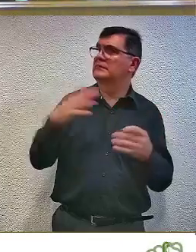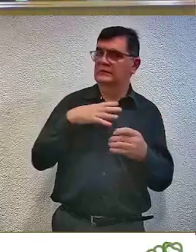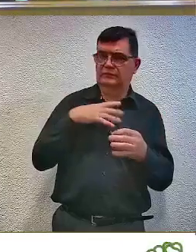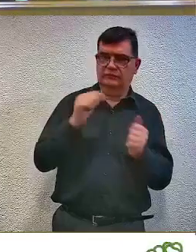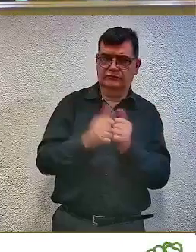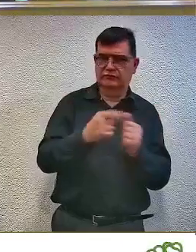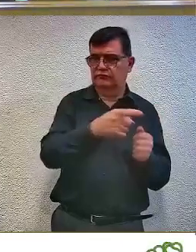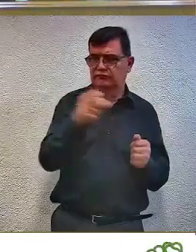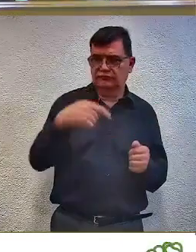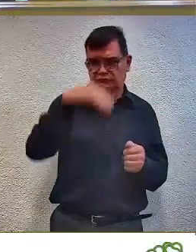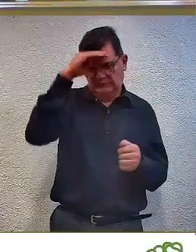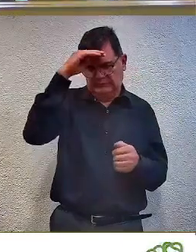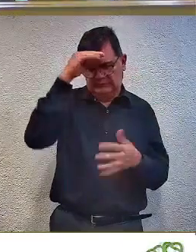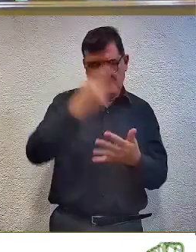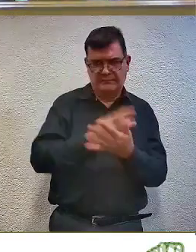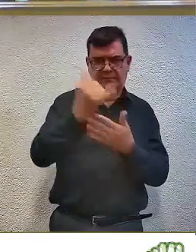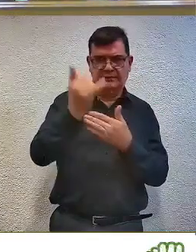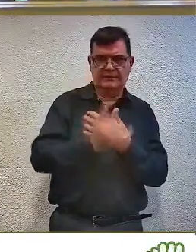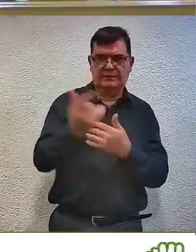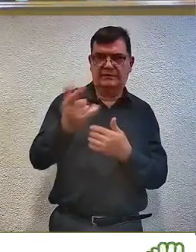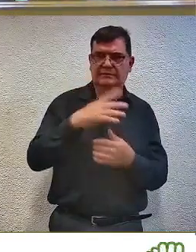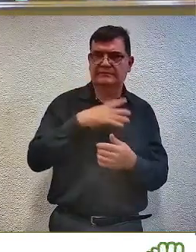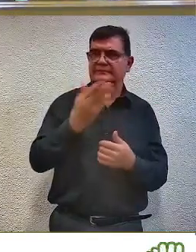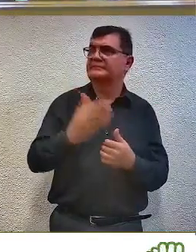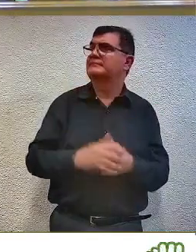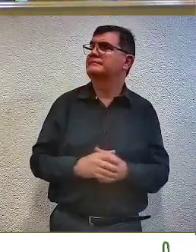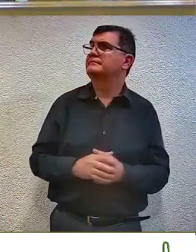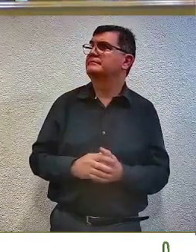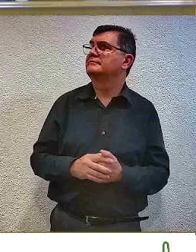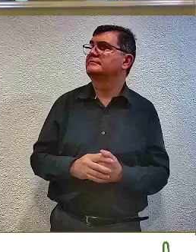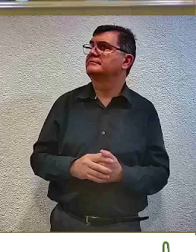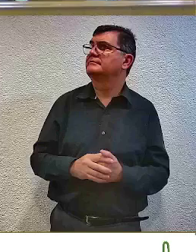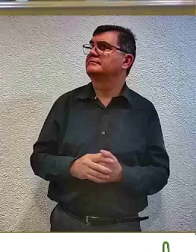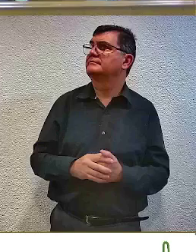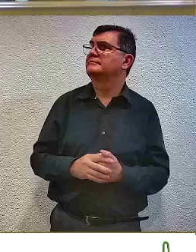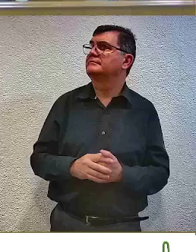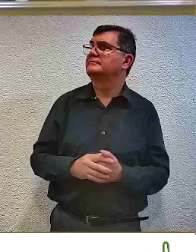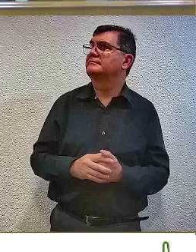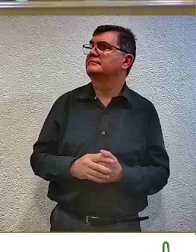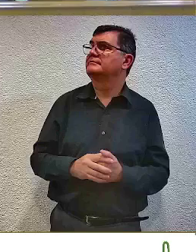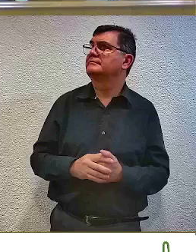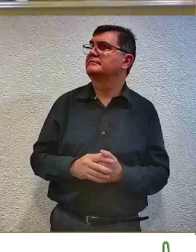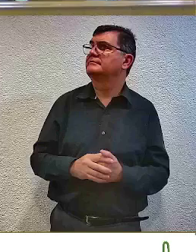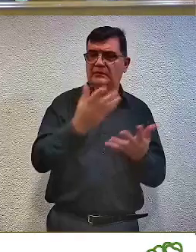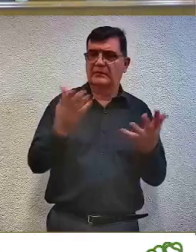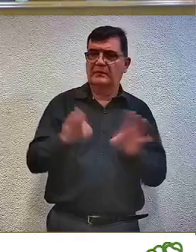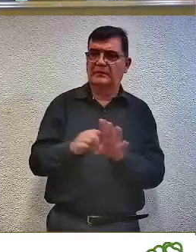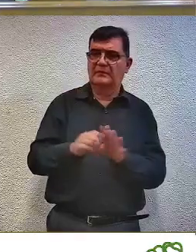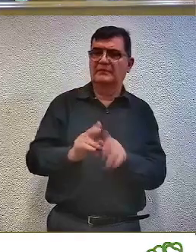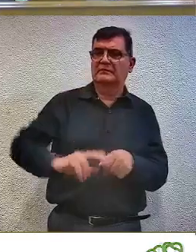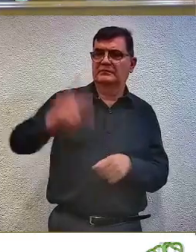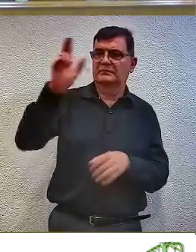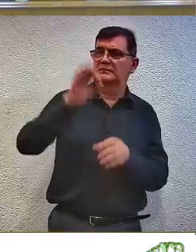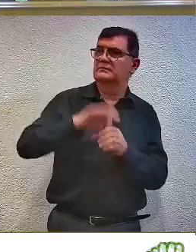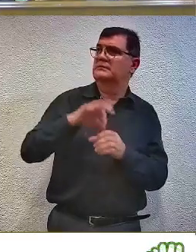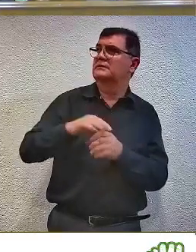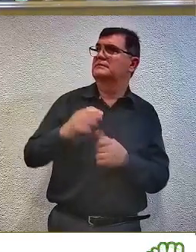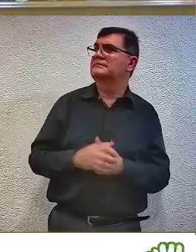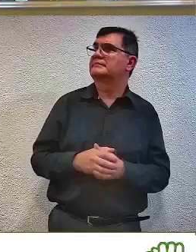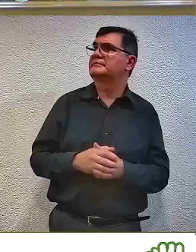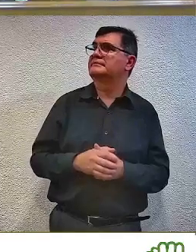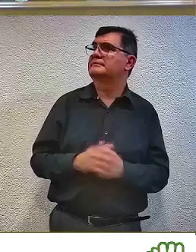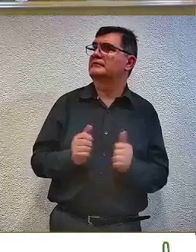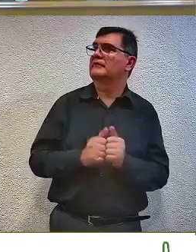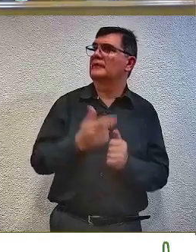nuestra consideración el proyecto del que se ha dado cuenta. No habiendo comentarios, secretario, tome la votación, por favor. Con